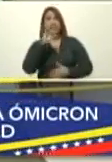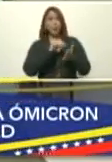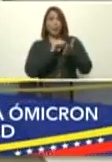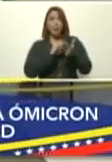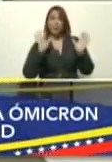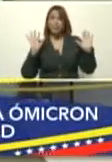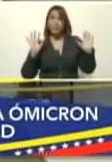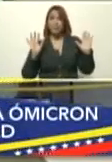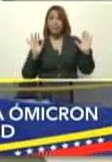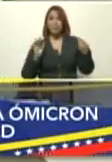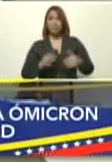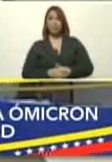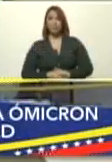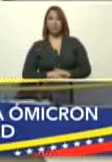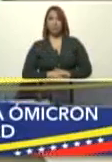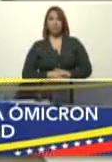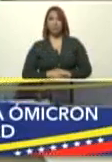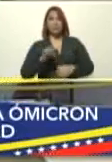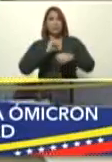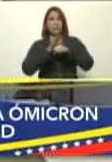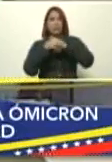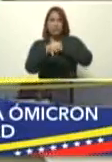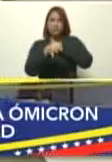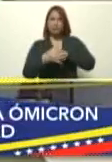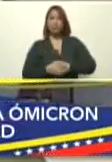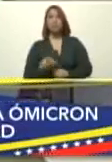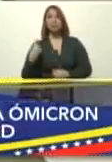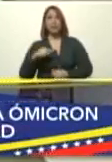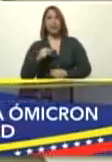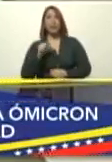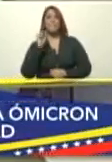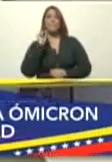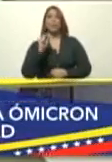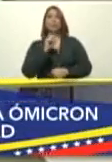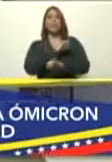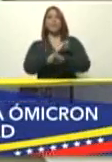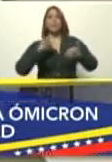5 veces. El coronavirus tendrá punto final